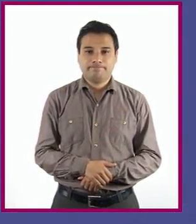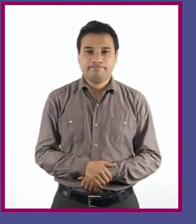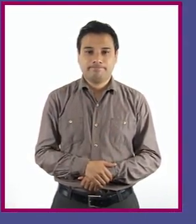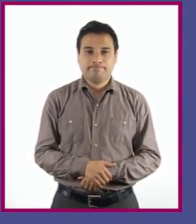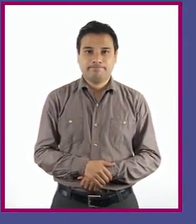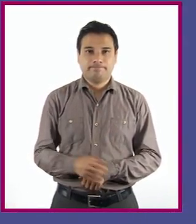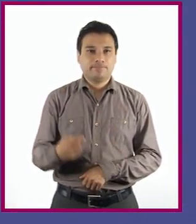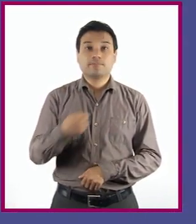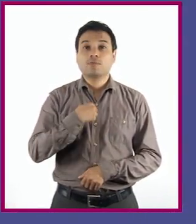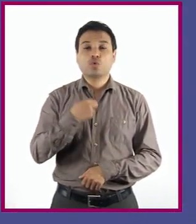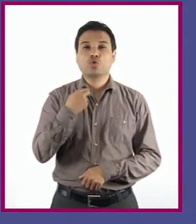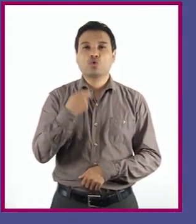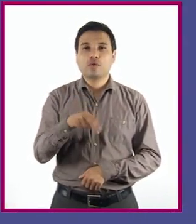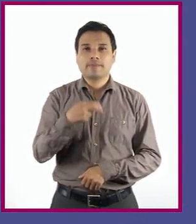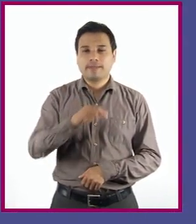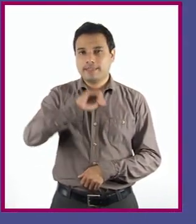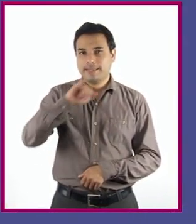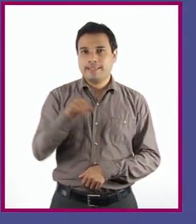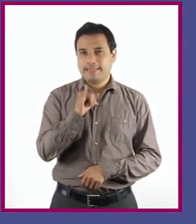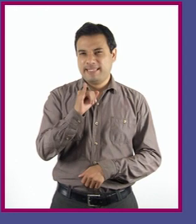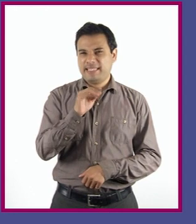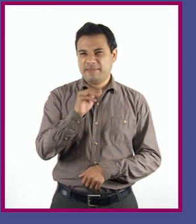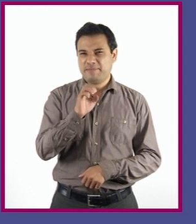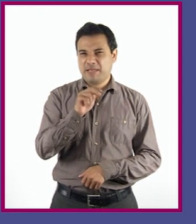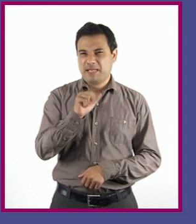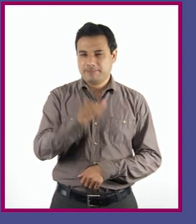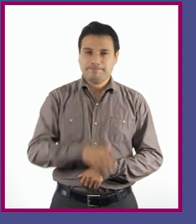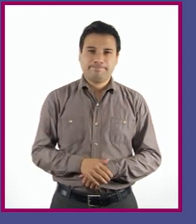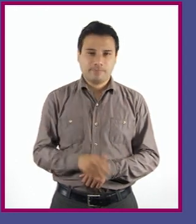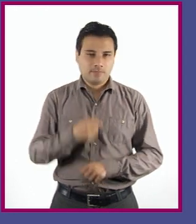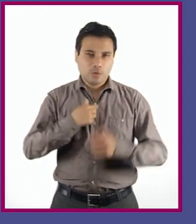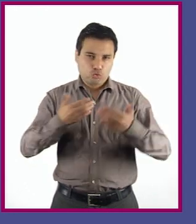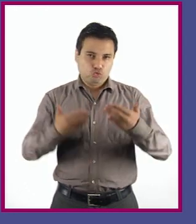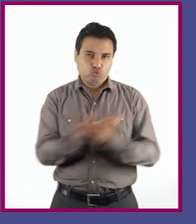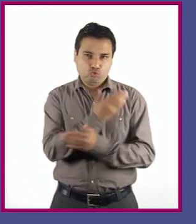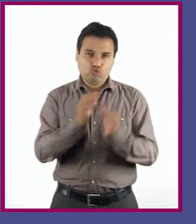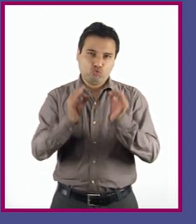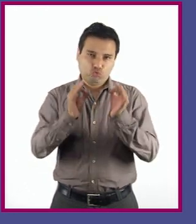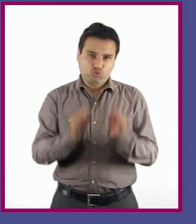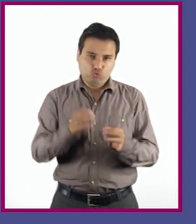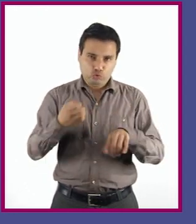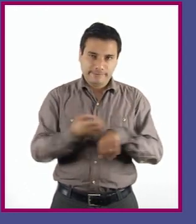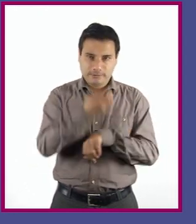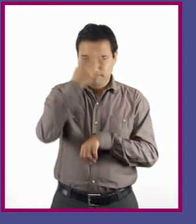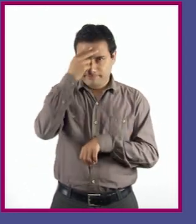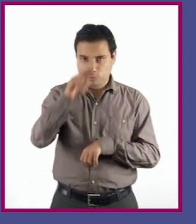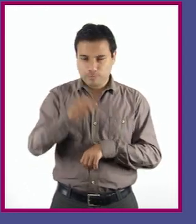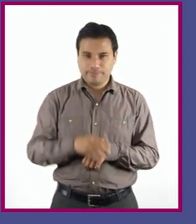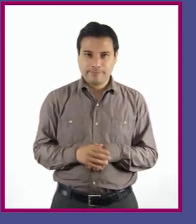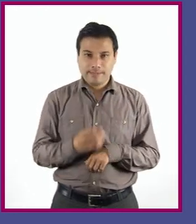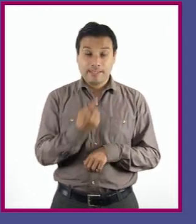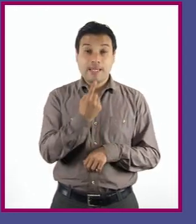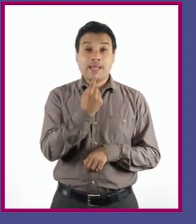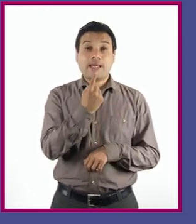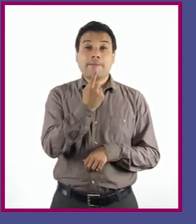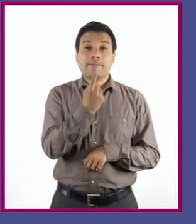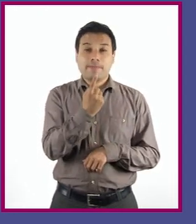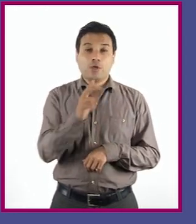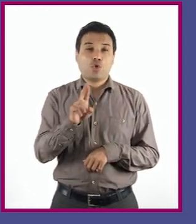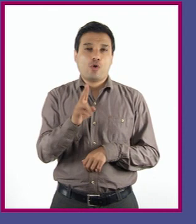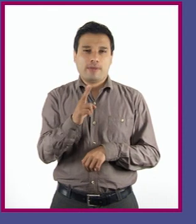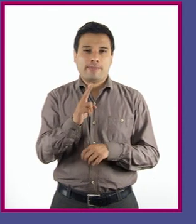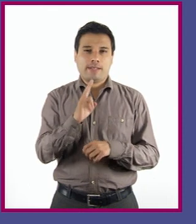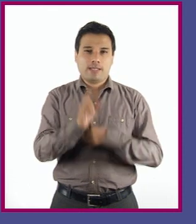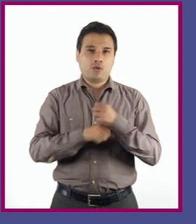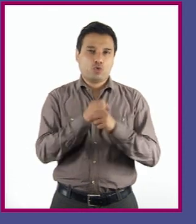Mi nombre es Jimena Guadalupe Domínguez Martínez. Nací en el Estado de México el primer día de noviembre del